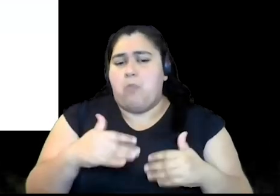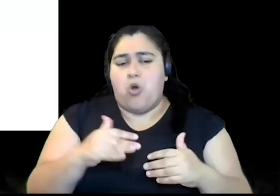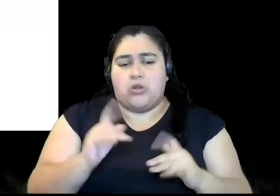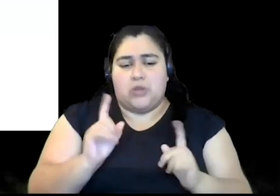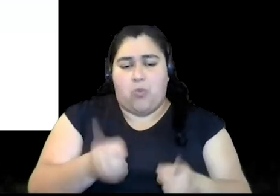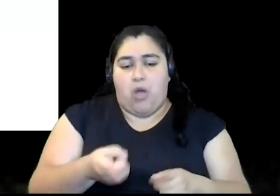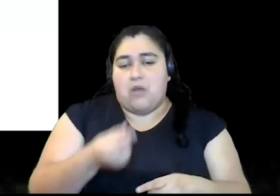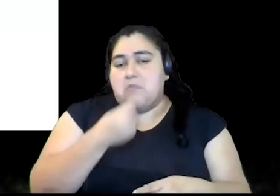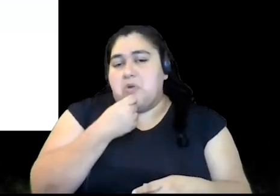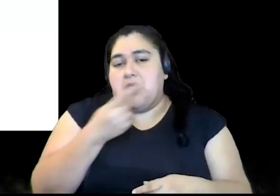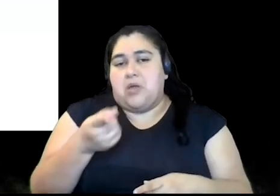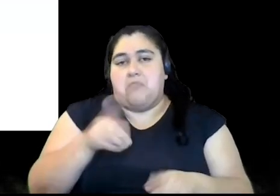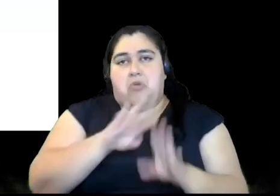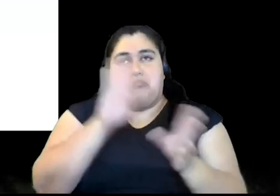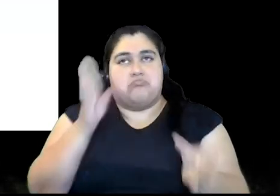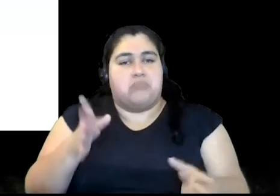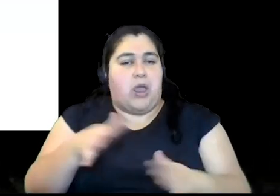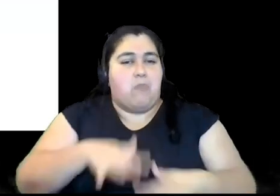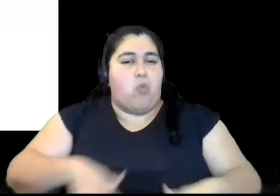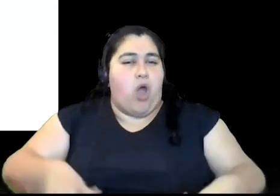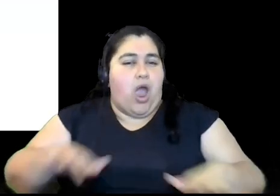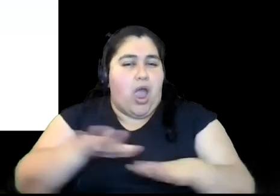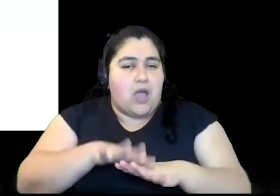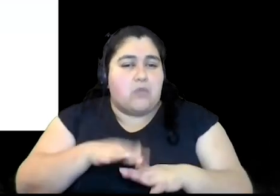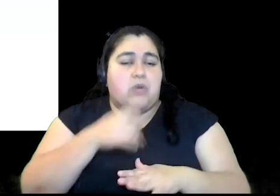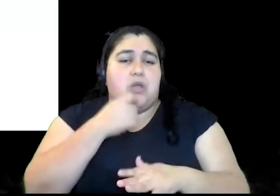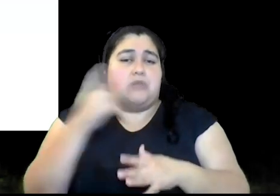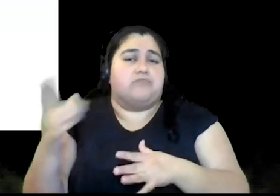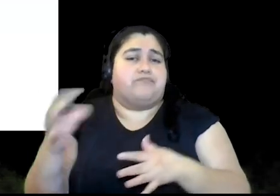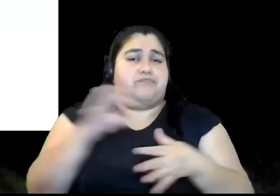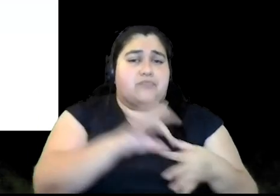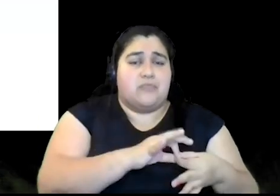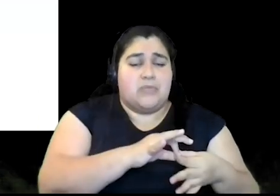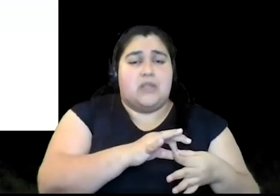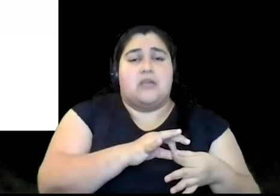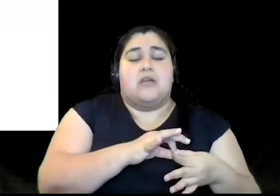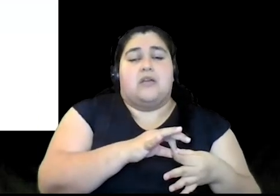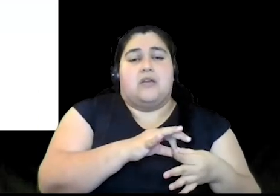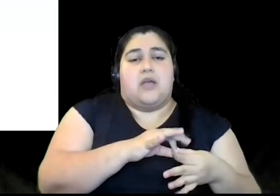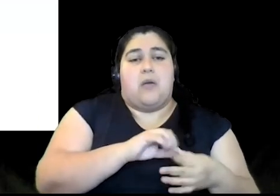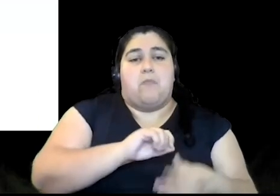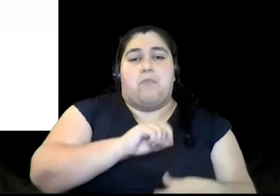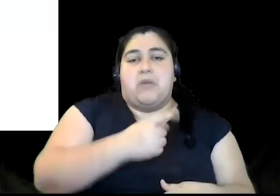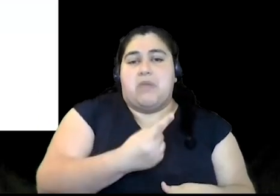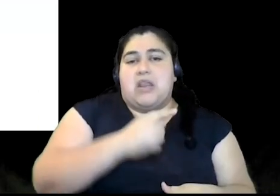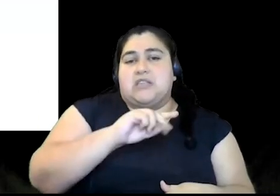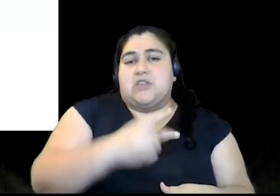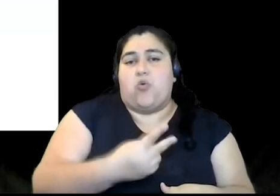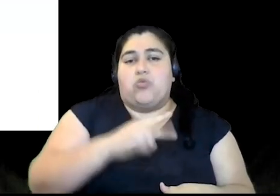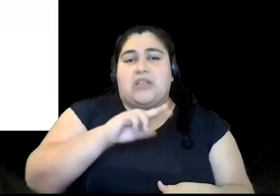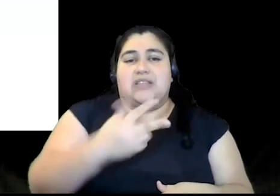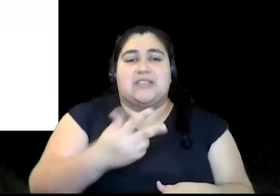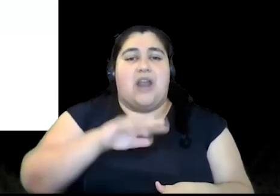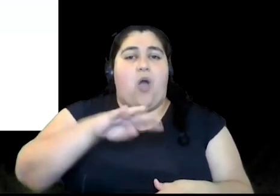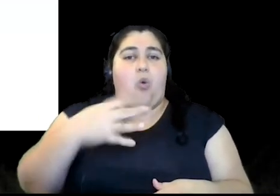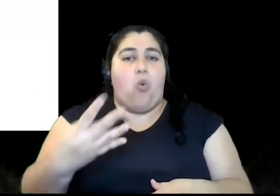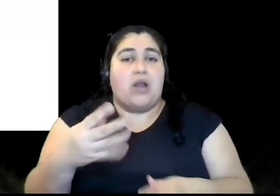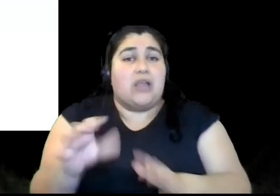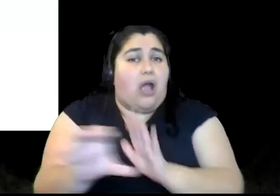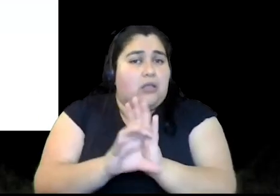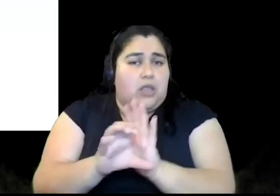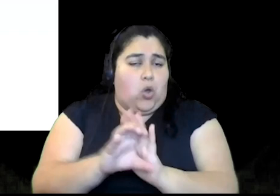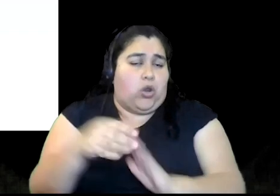importar que ese bien mueble inmueble esté afectado a renta de primera, segunda, tercera o cuarta